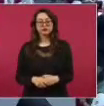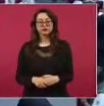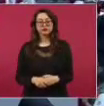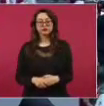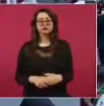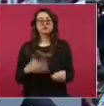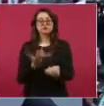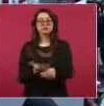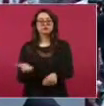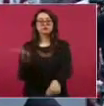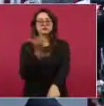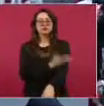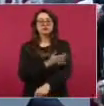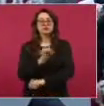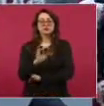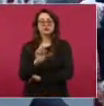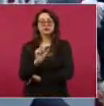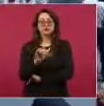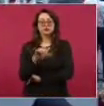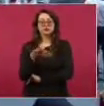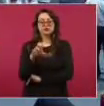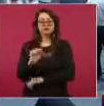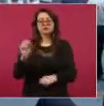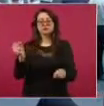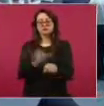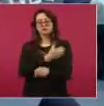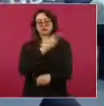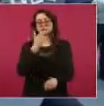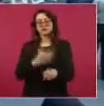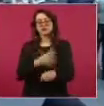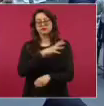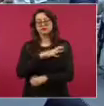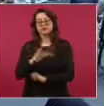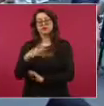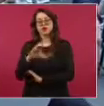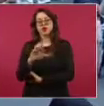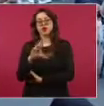Compañero Isaías González Cuevas, secretario general de la CROC.